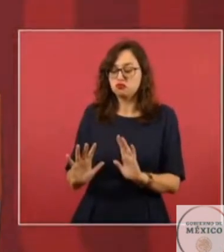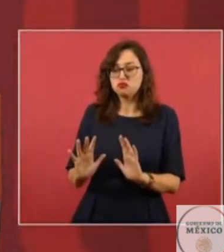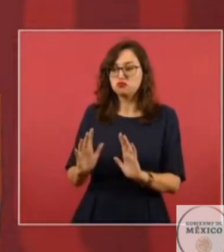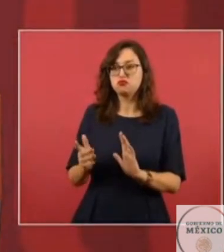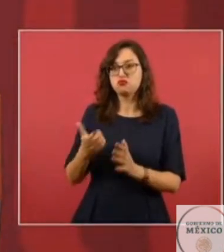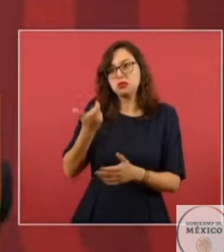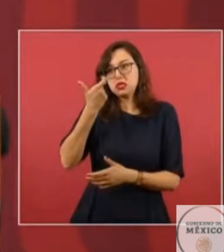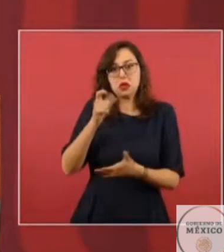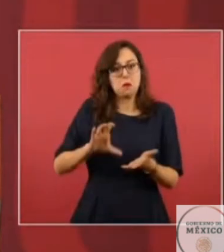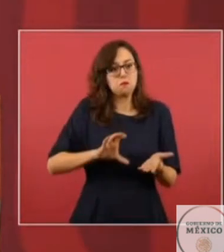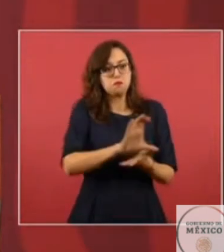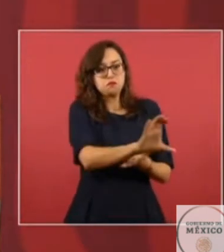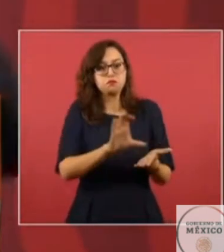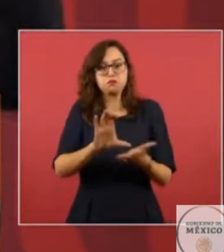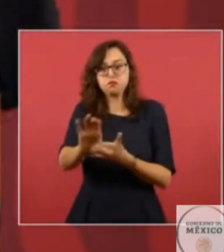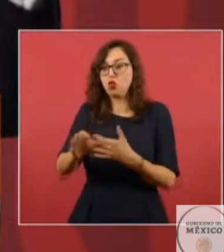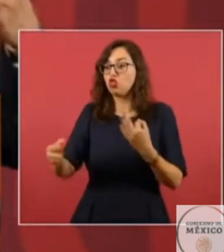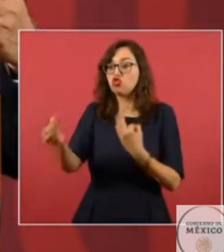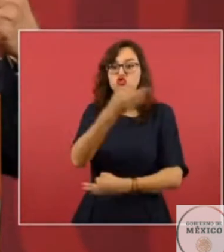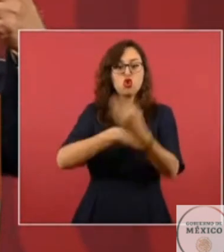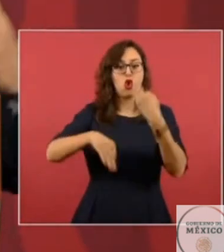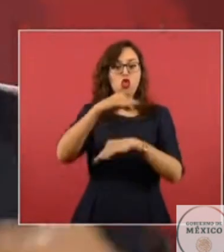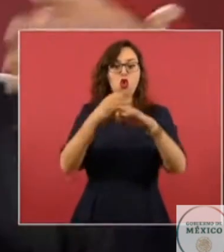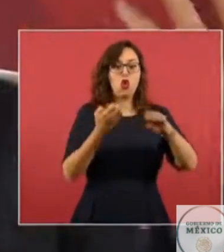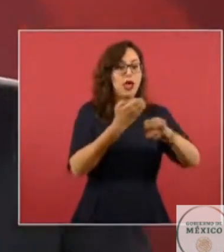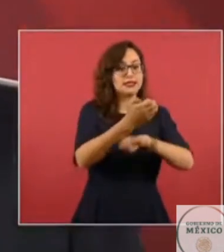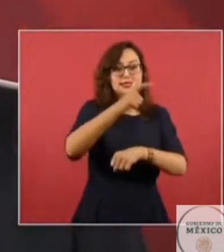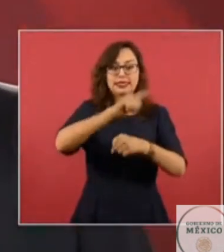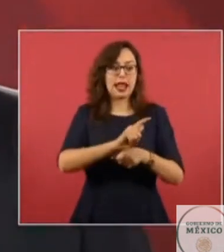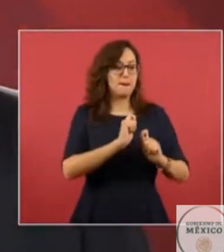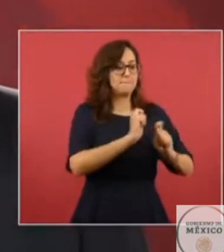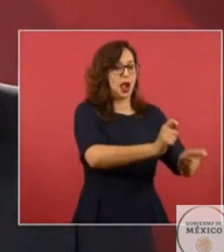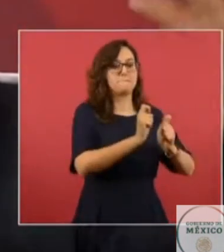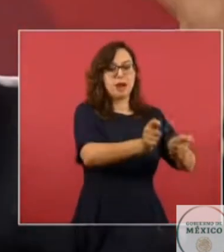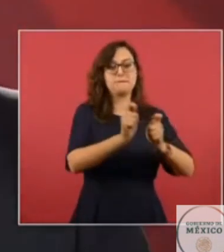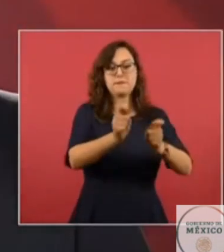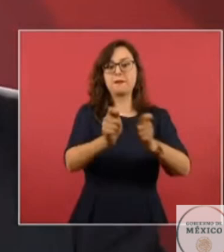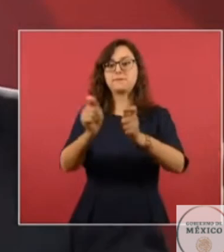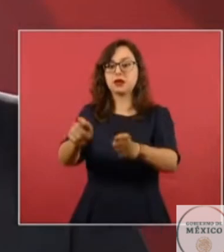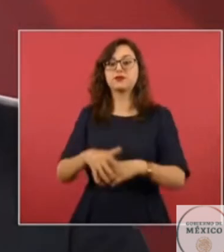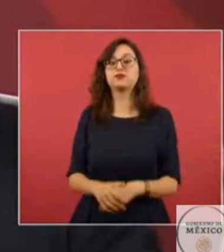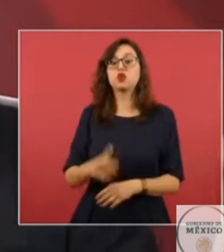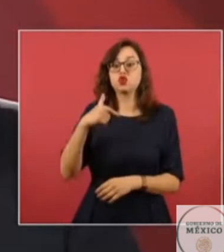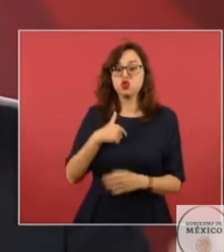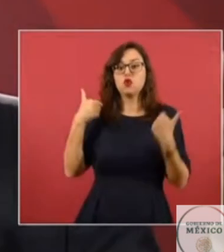bien ese sistema. Entonces, cuando llego, porque a mí me tocó, siendo director del